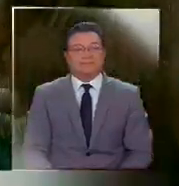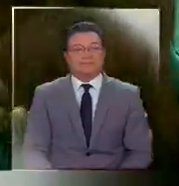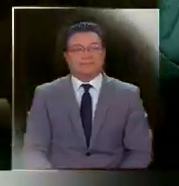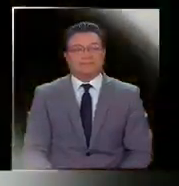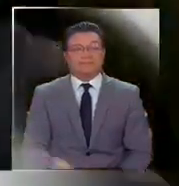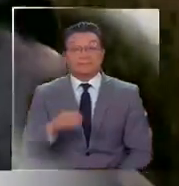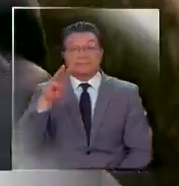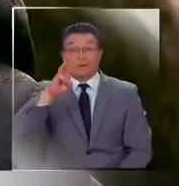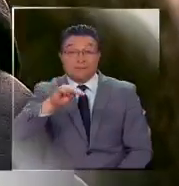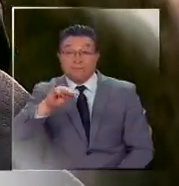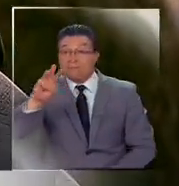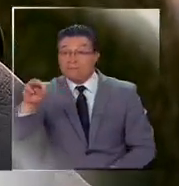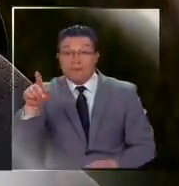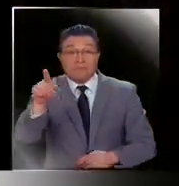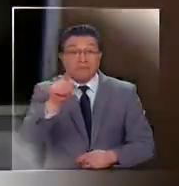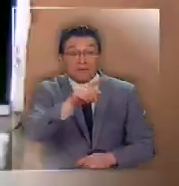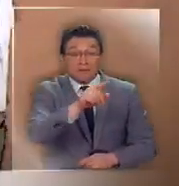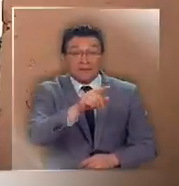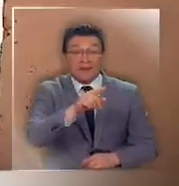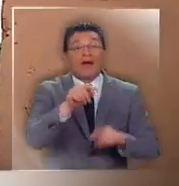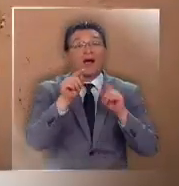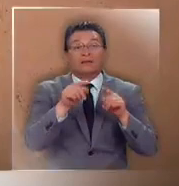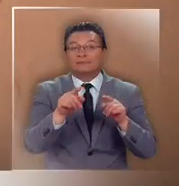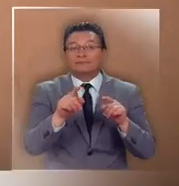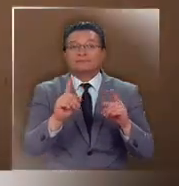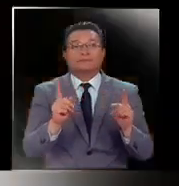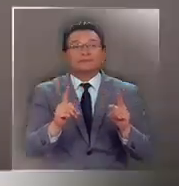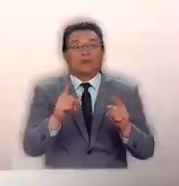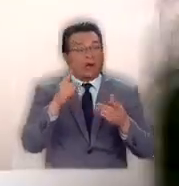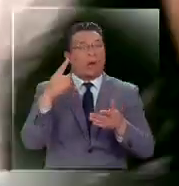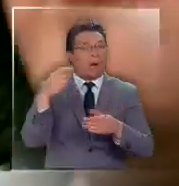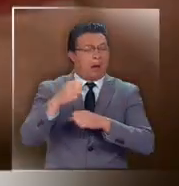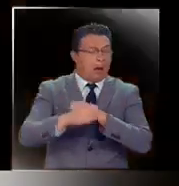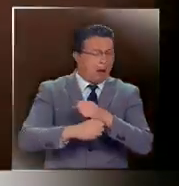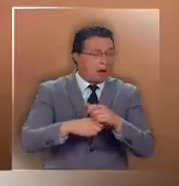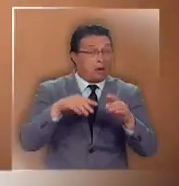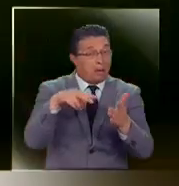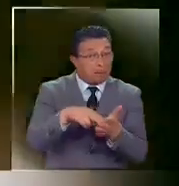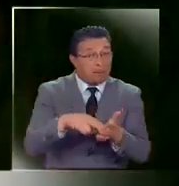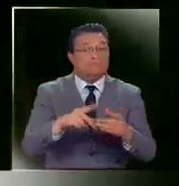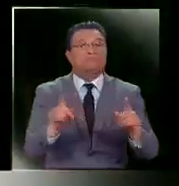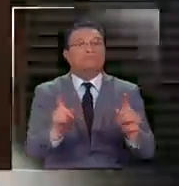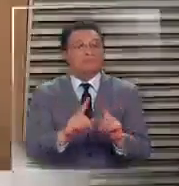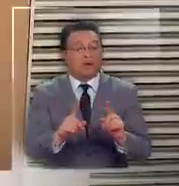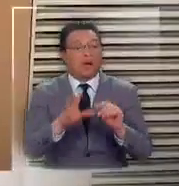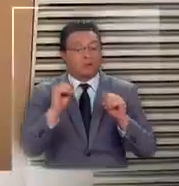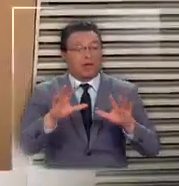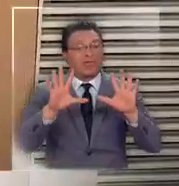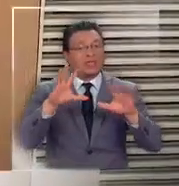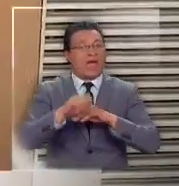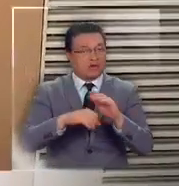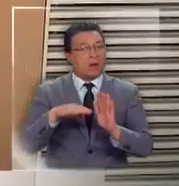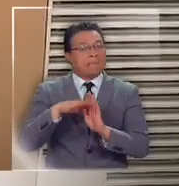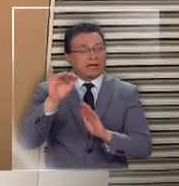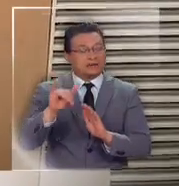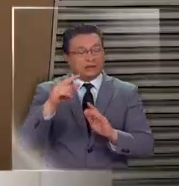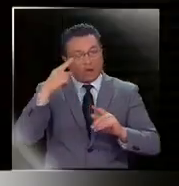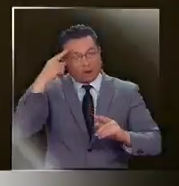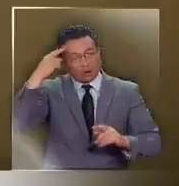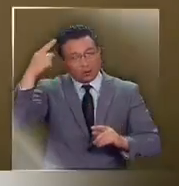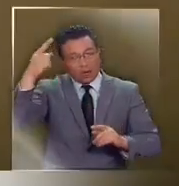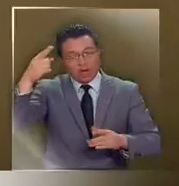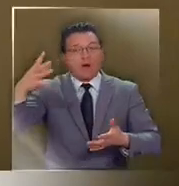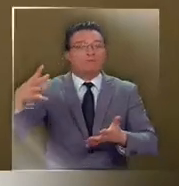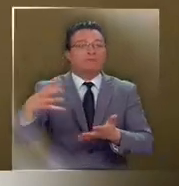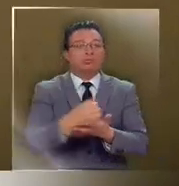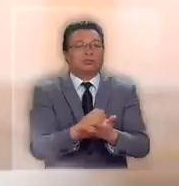Sus madres, a diferencia de la canción, no esperaron mil años, pero sí más de una década para ver sus sueños cumplidos.